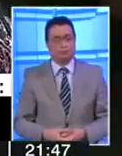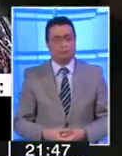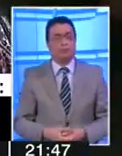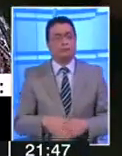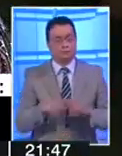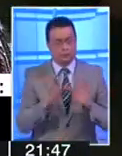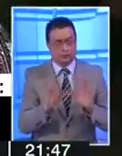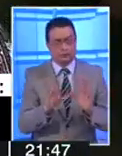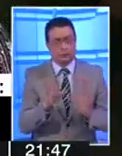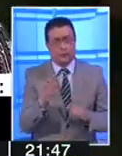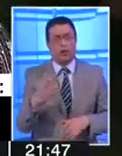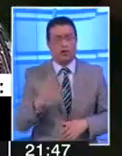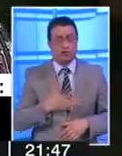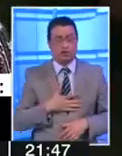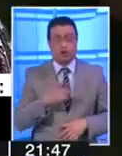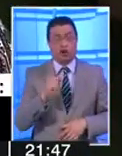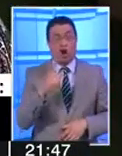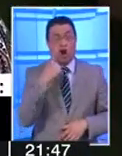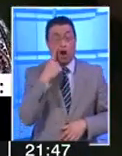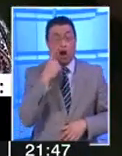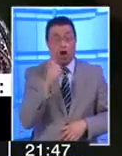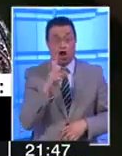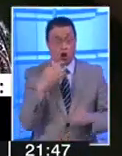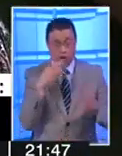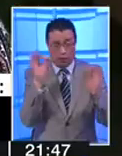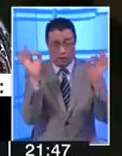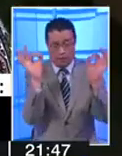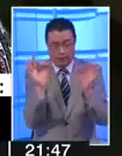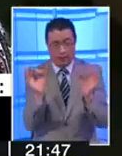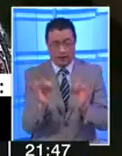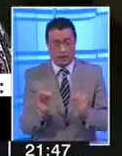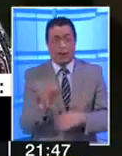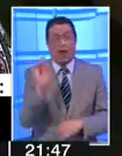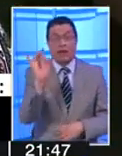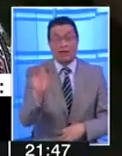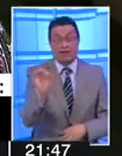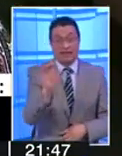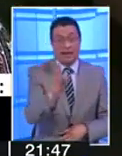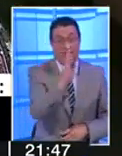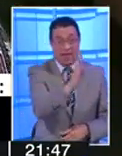Daniel, yo no conozco todos los detalles de cada caso.